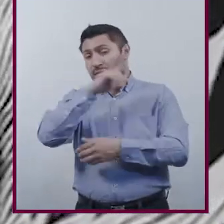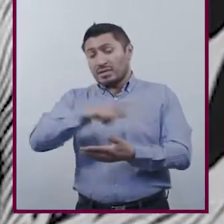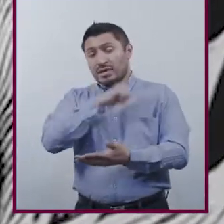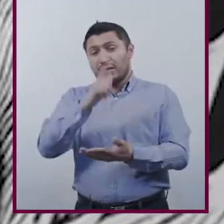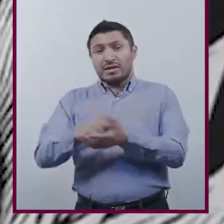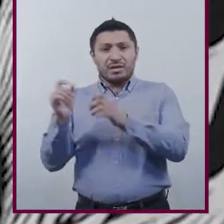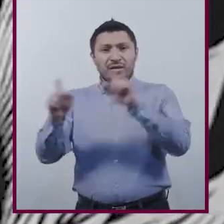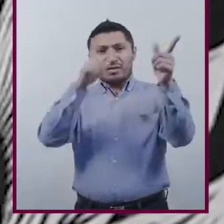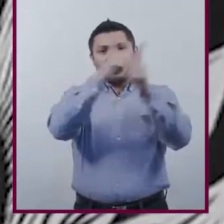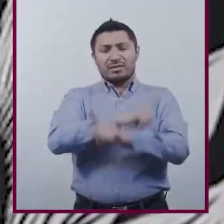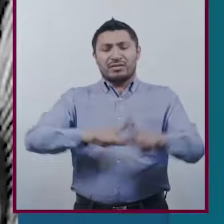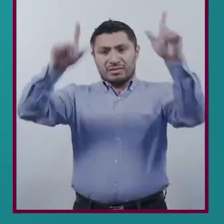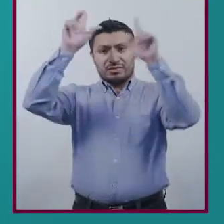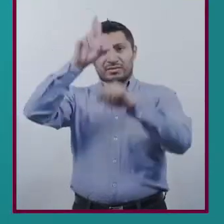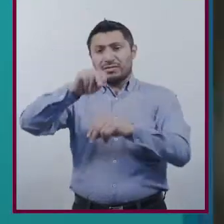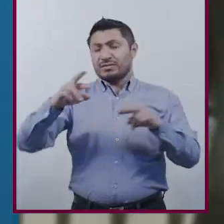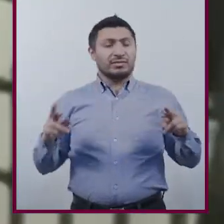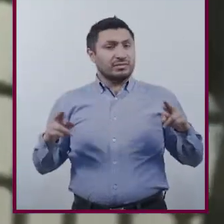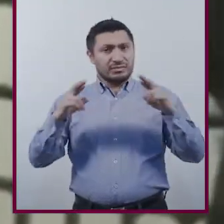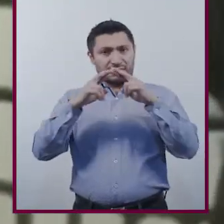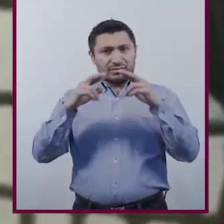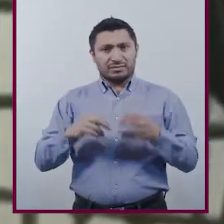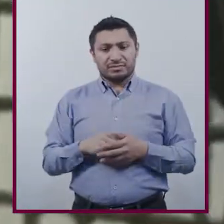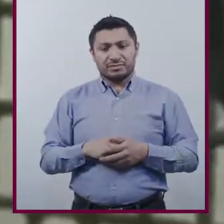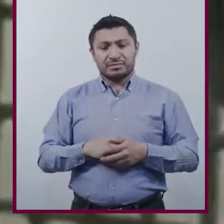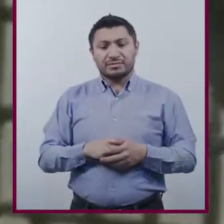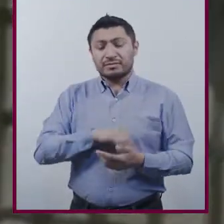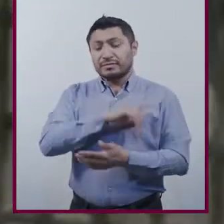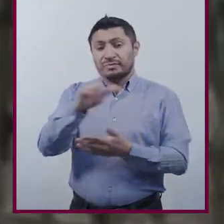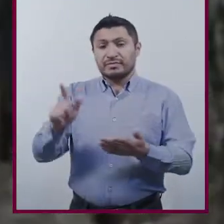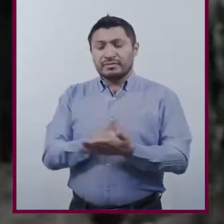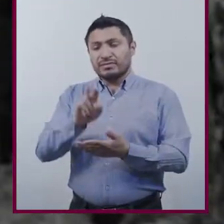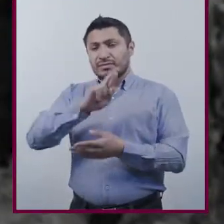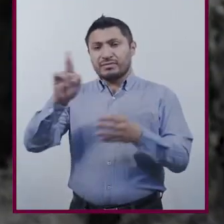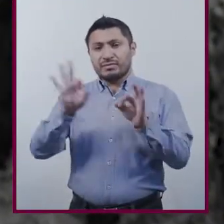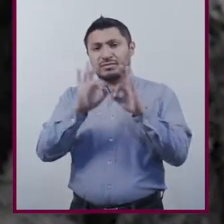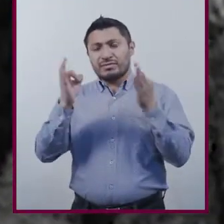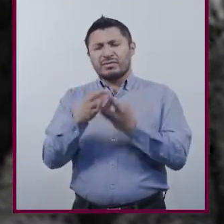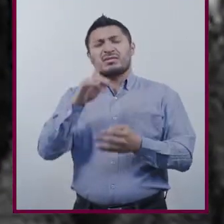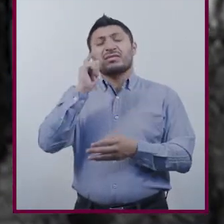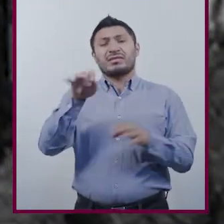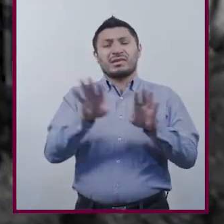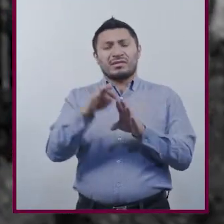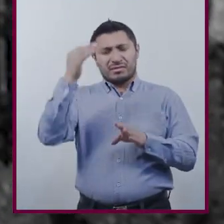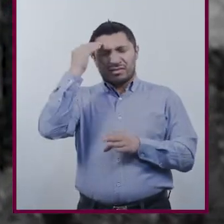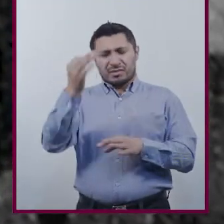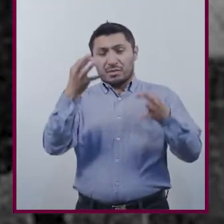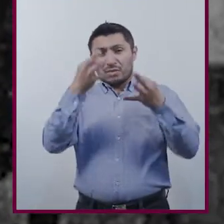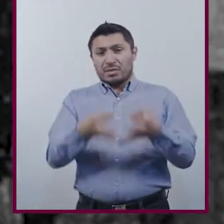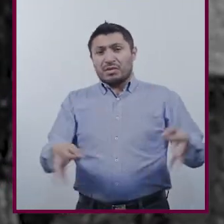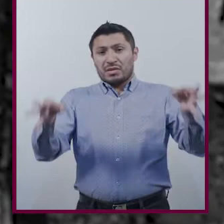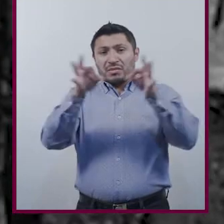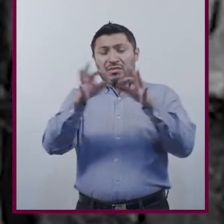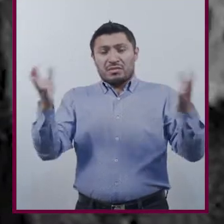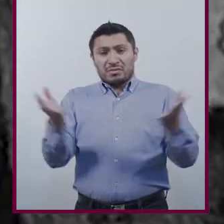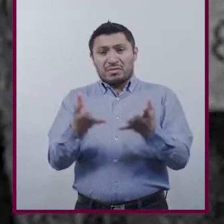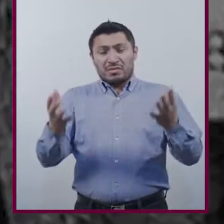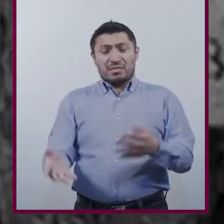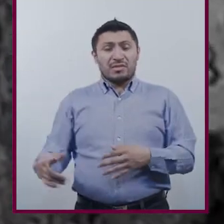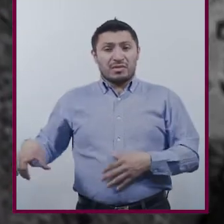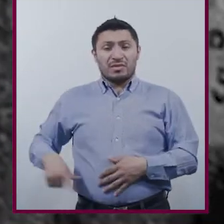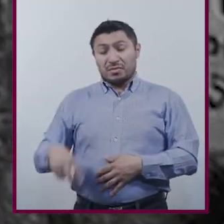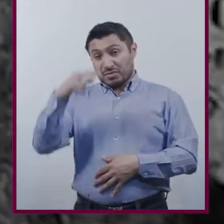declara la libertad de cultos. Las leyes de reforma constituyen una etapa fundamental en la construcción del